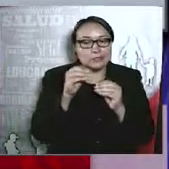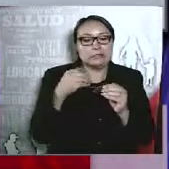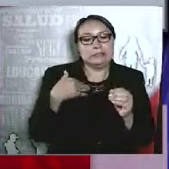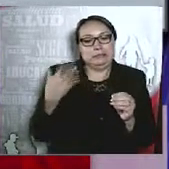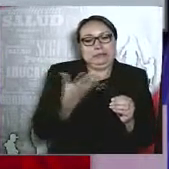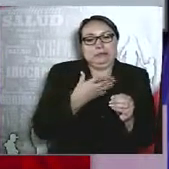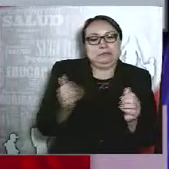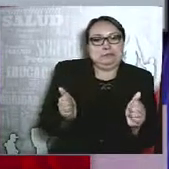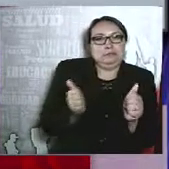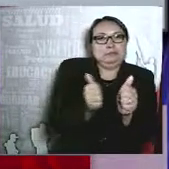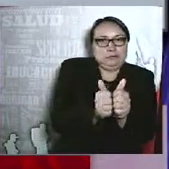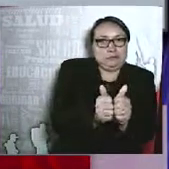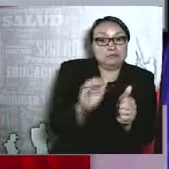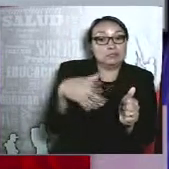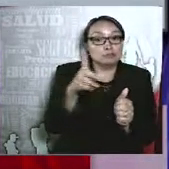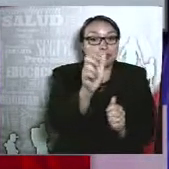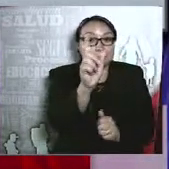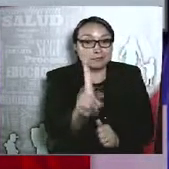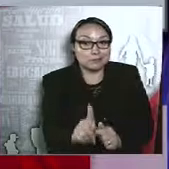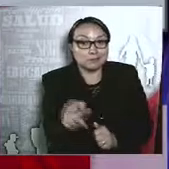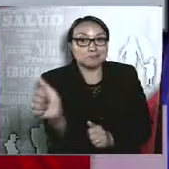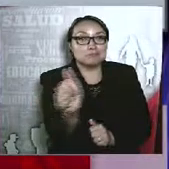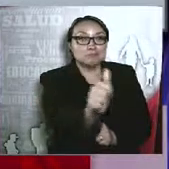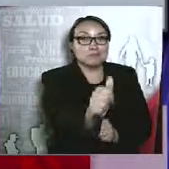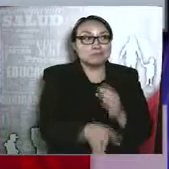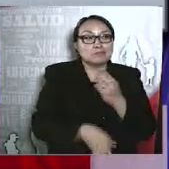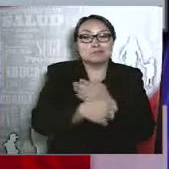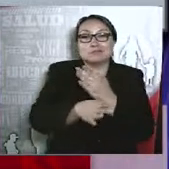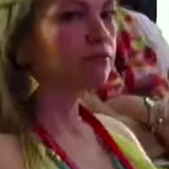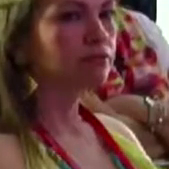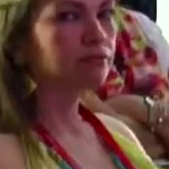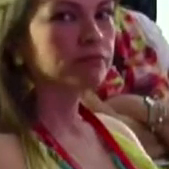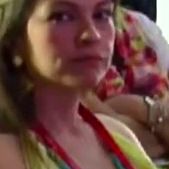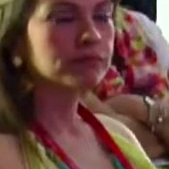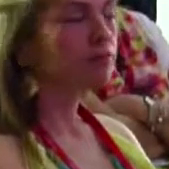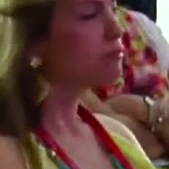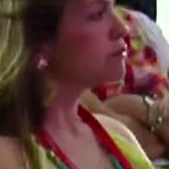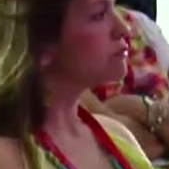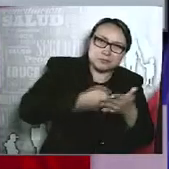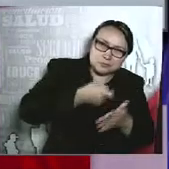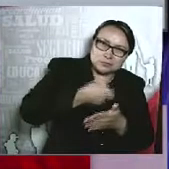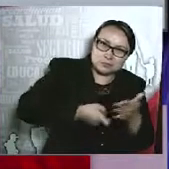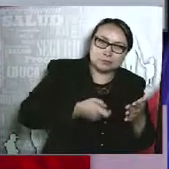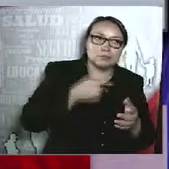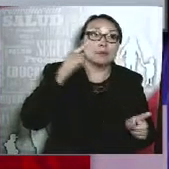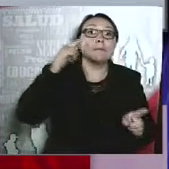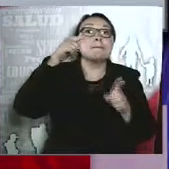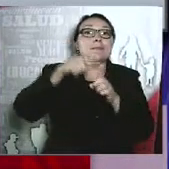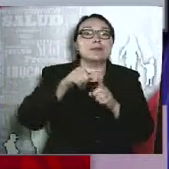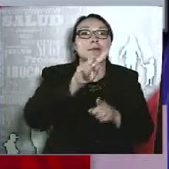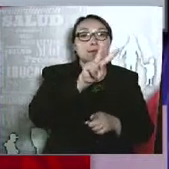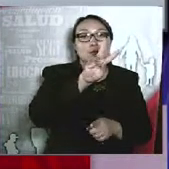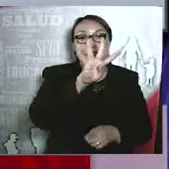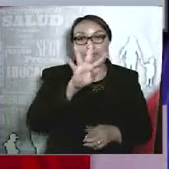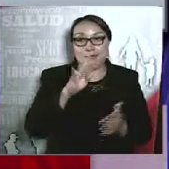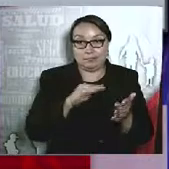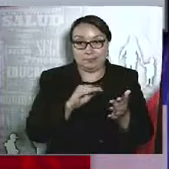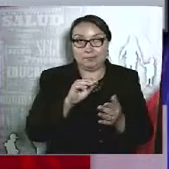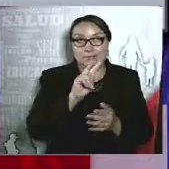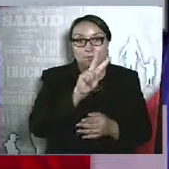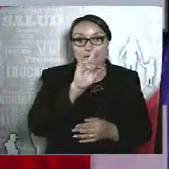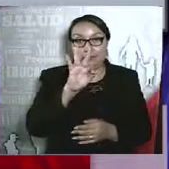y llega un punto en el que cada uno de ellos seguirá por su propia cuenta como un ciudadano. Ahí teníamos una meta de 23 mil personas que estaban en